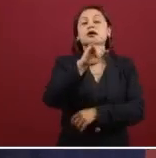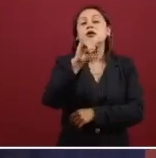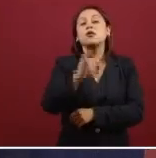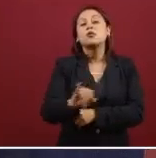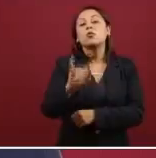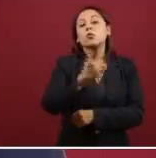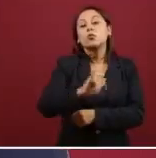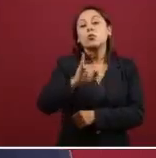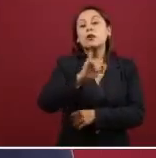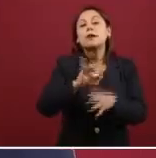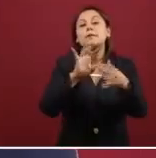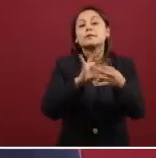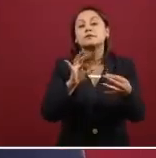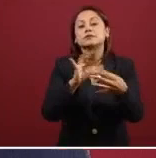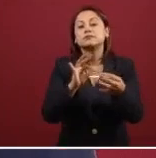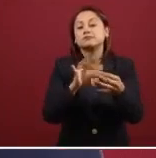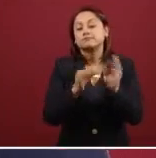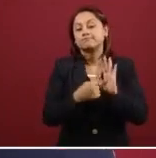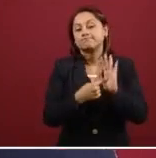que la